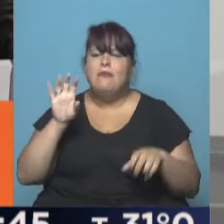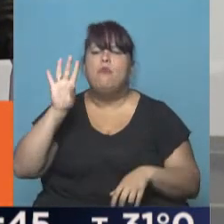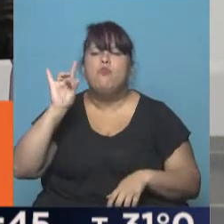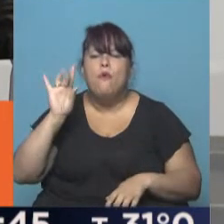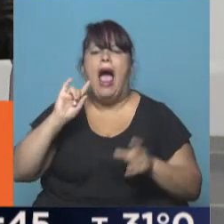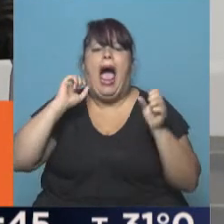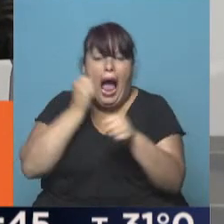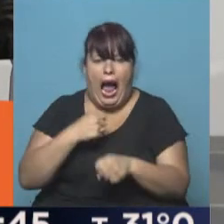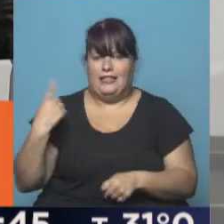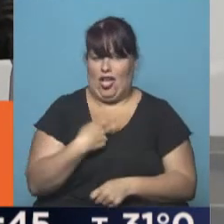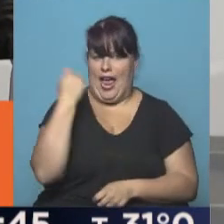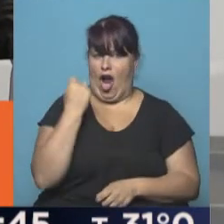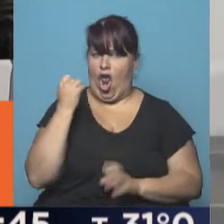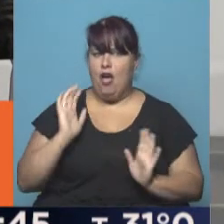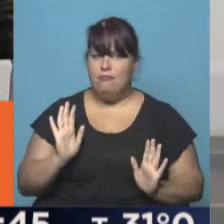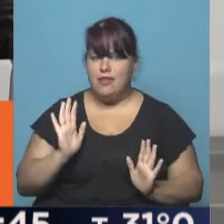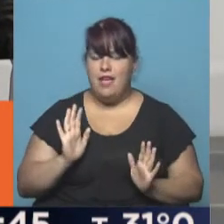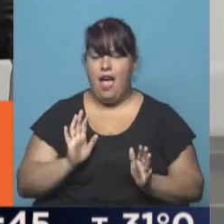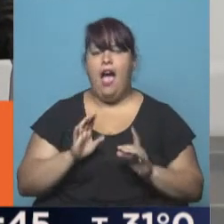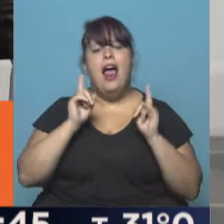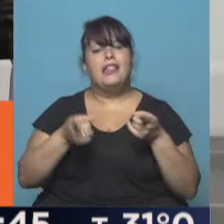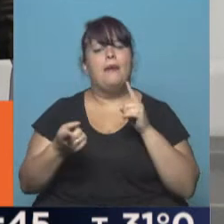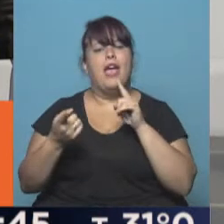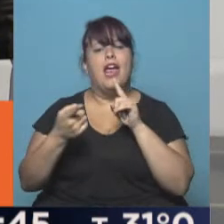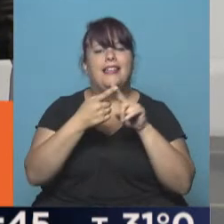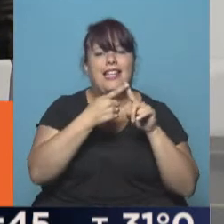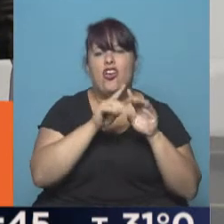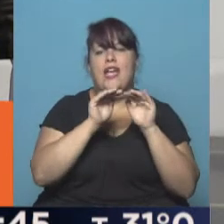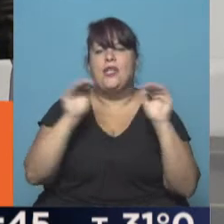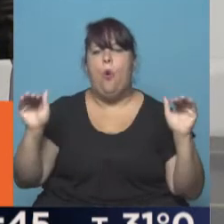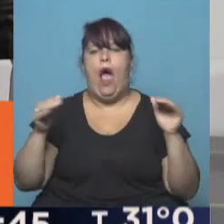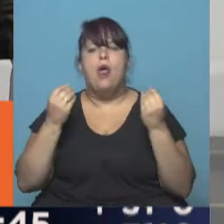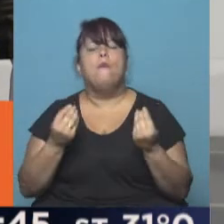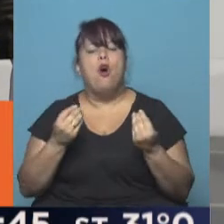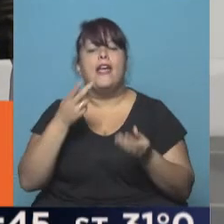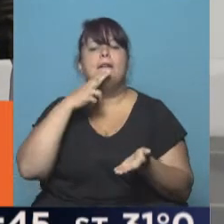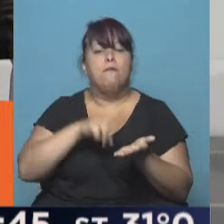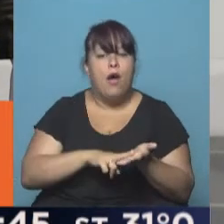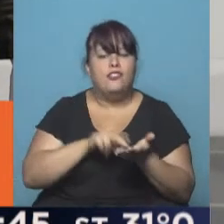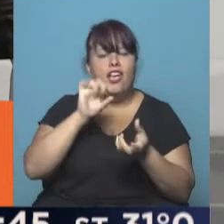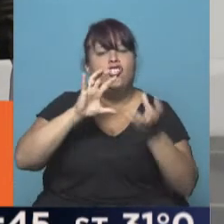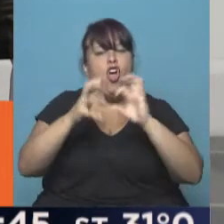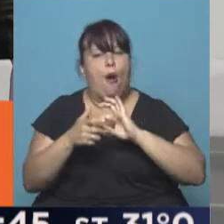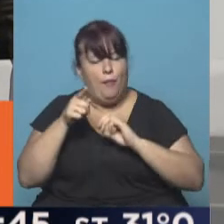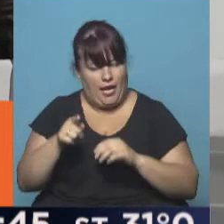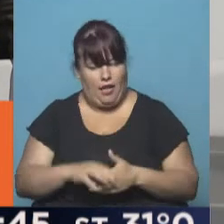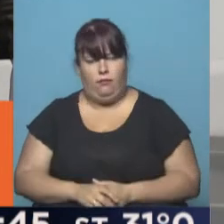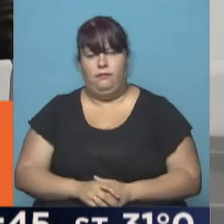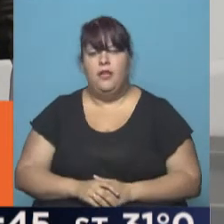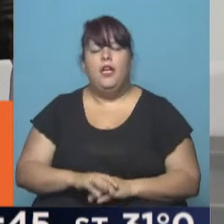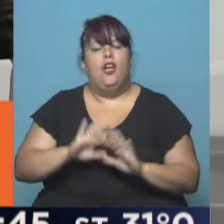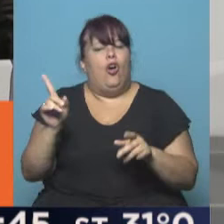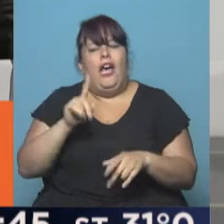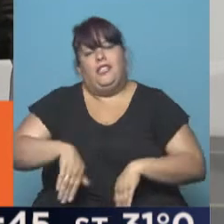hasta para los economistas. Y las relaciones no son lineales porque el impuesto tiene su complejidad. Entonces